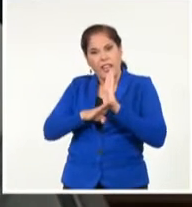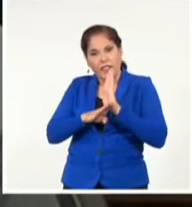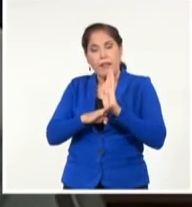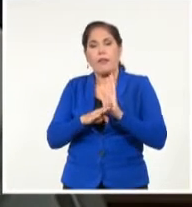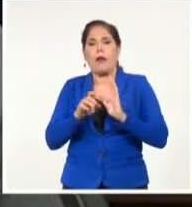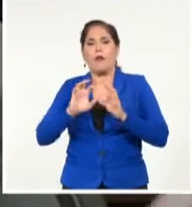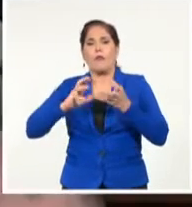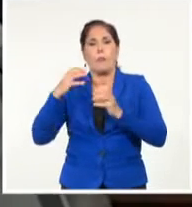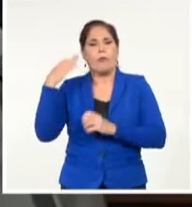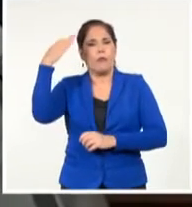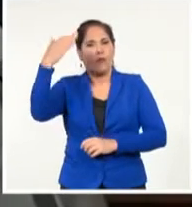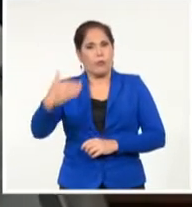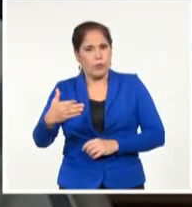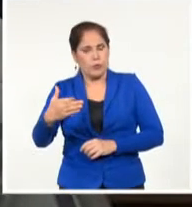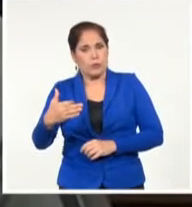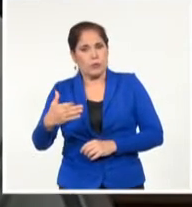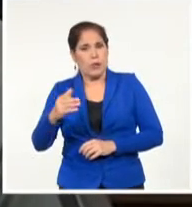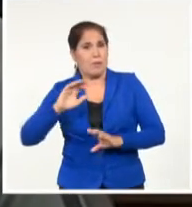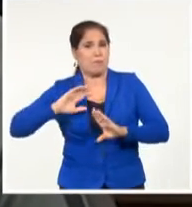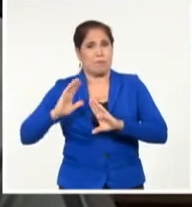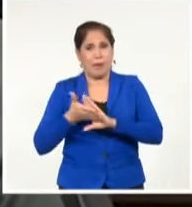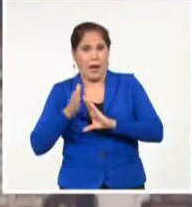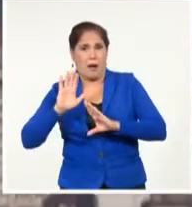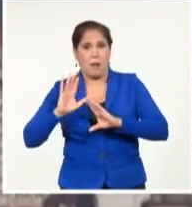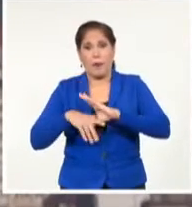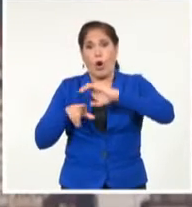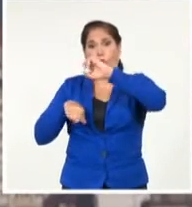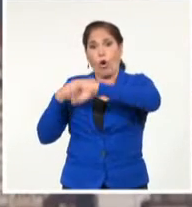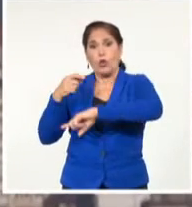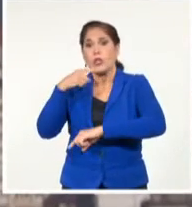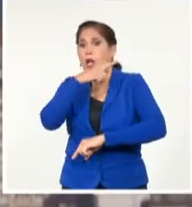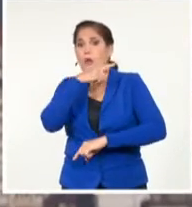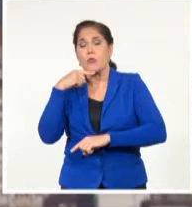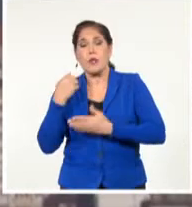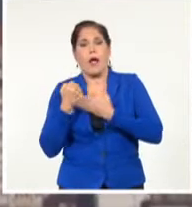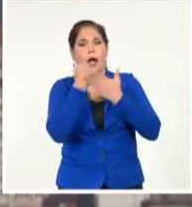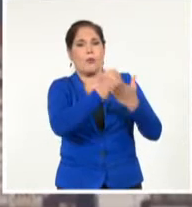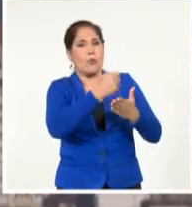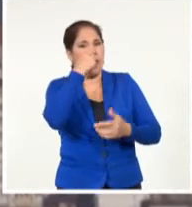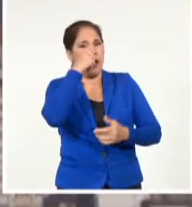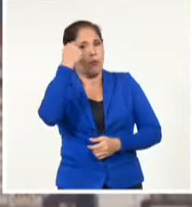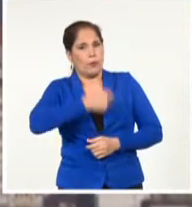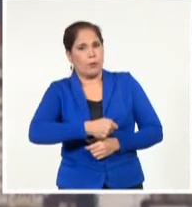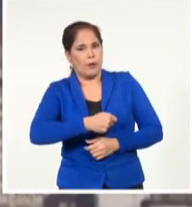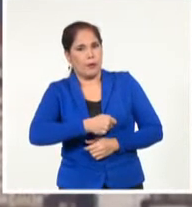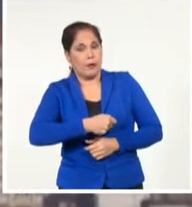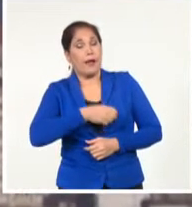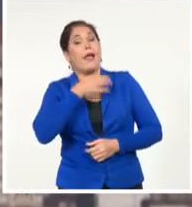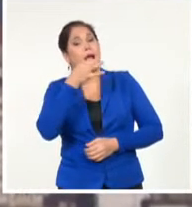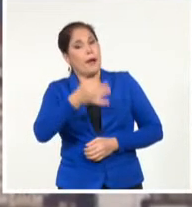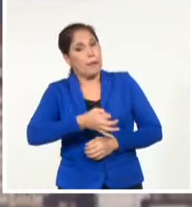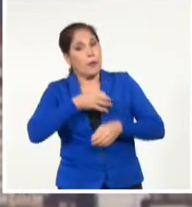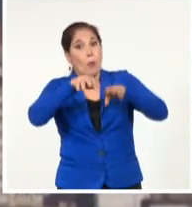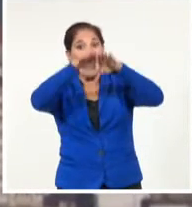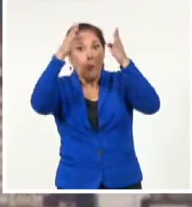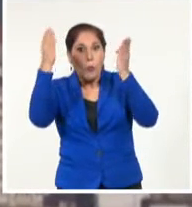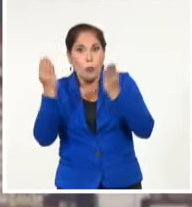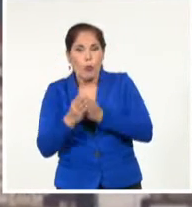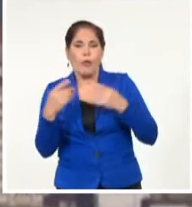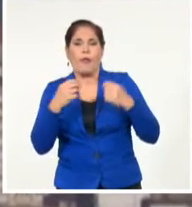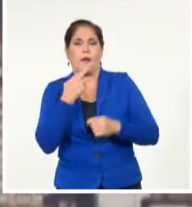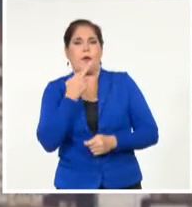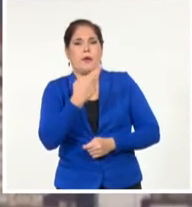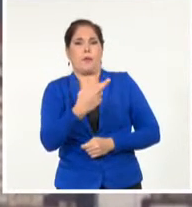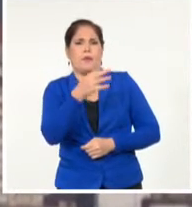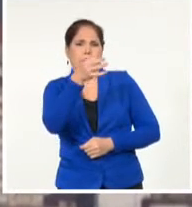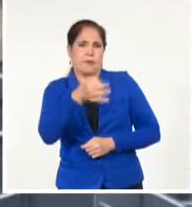en el futuro. Más sanciones contra Rusia y más ayuda para Ucrania. Así es como el mundo debe responder a cada